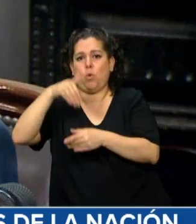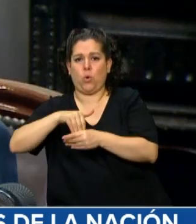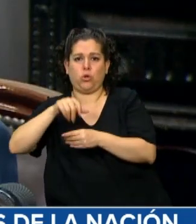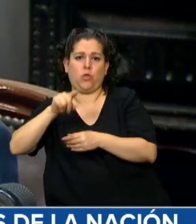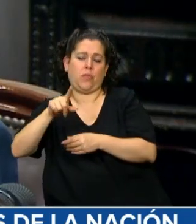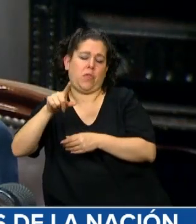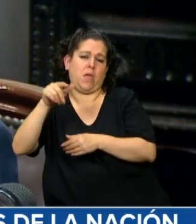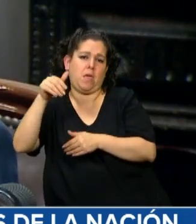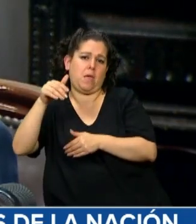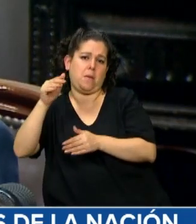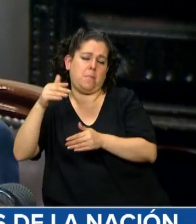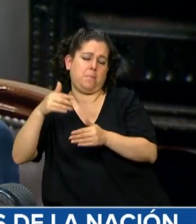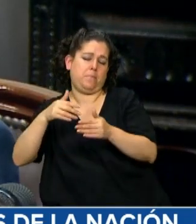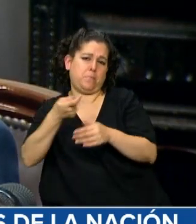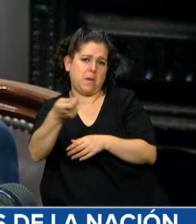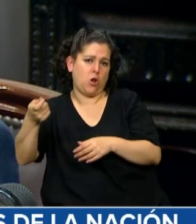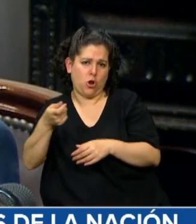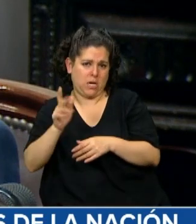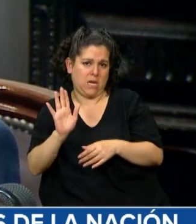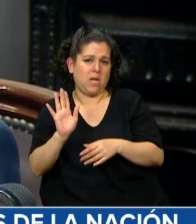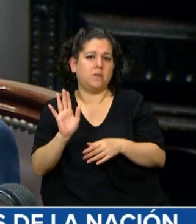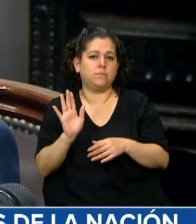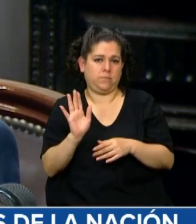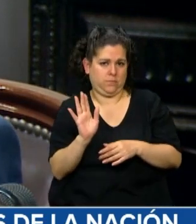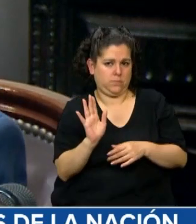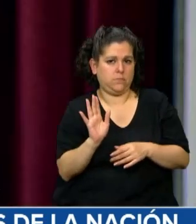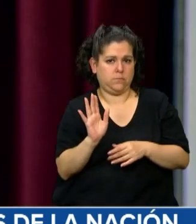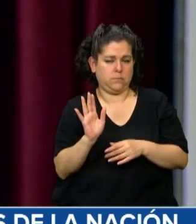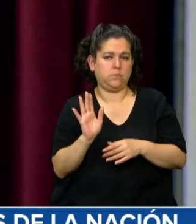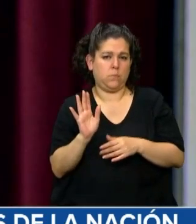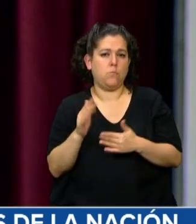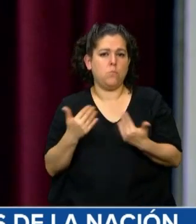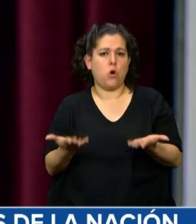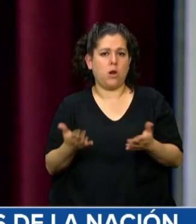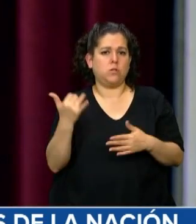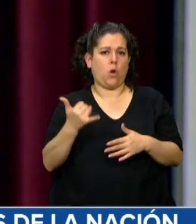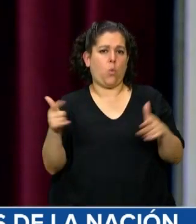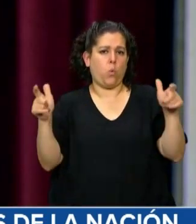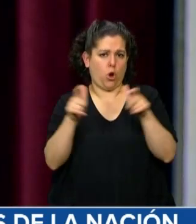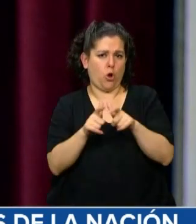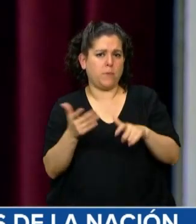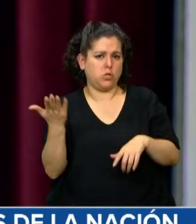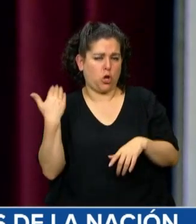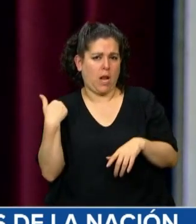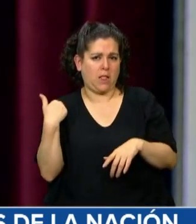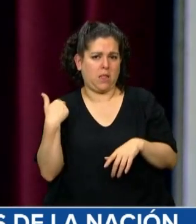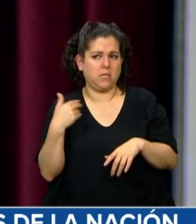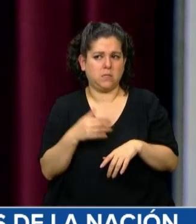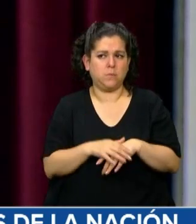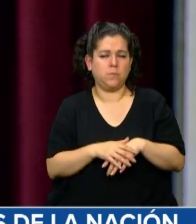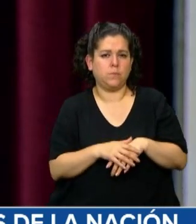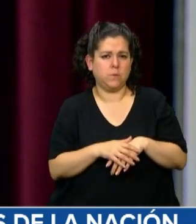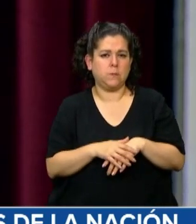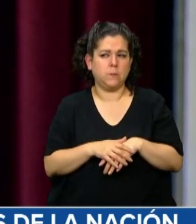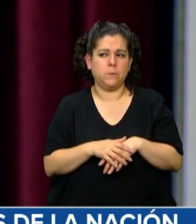si sale rechazado el dictamen de mayoría. Por eso hubo comisión, diputado. No,